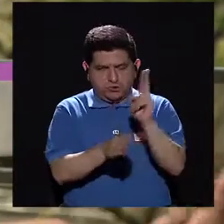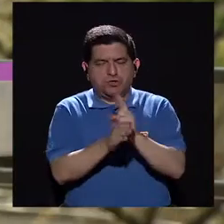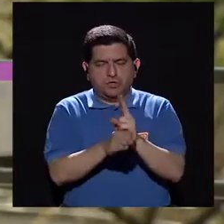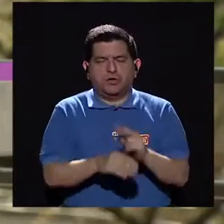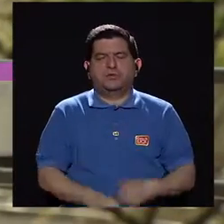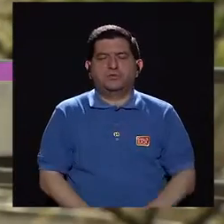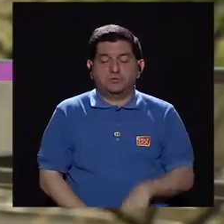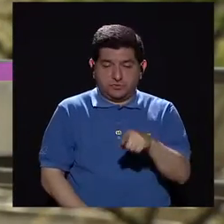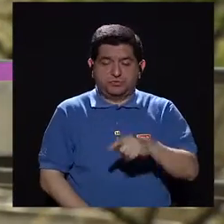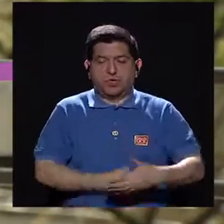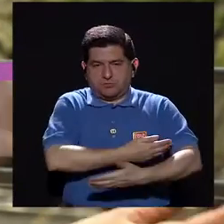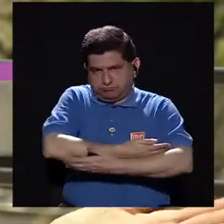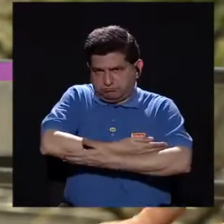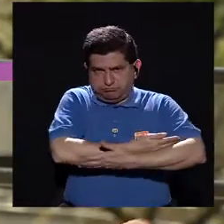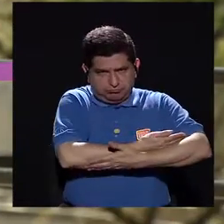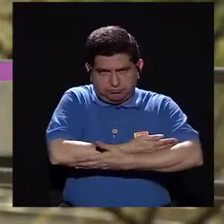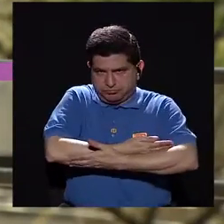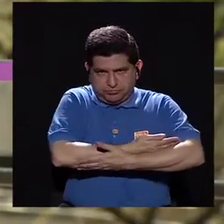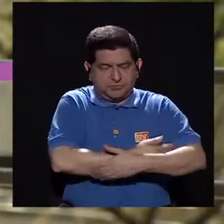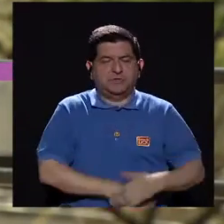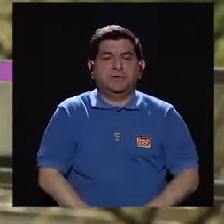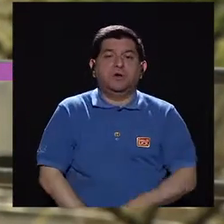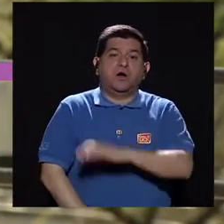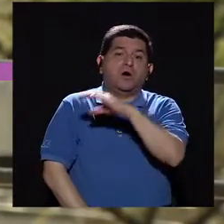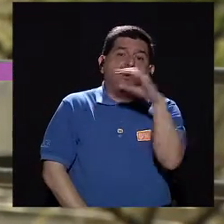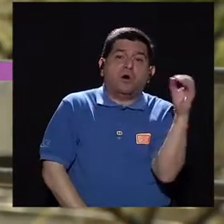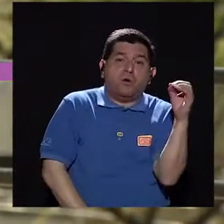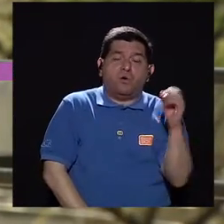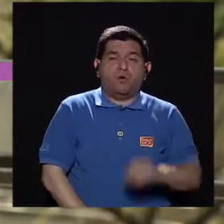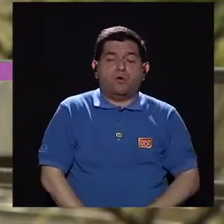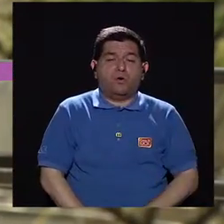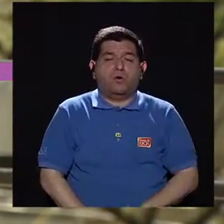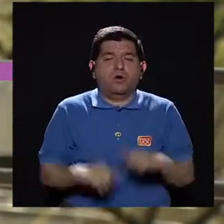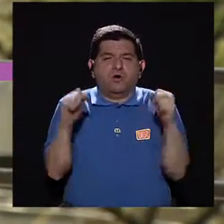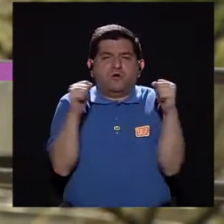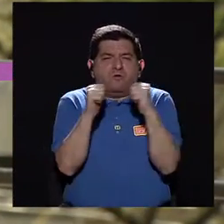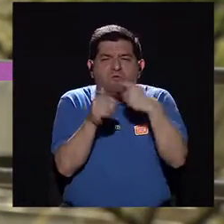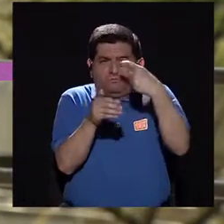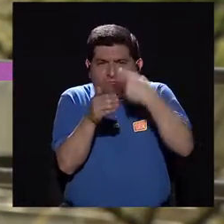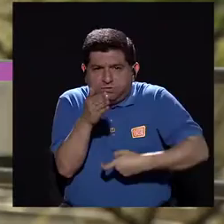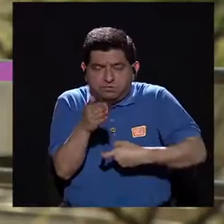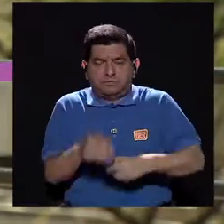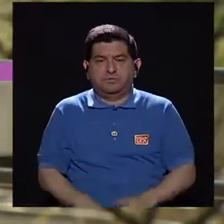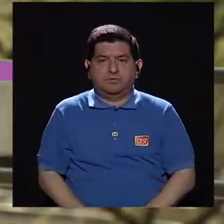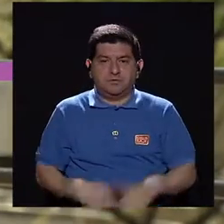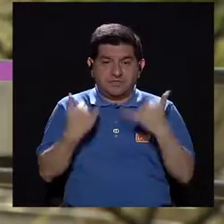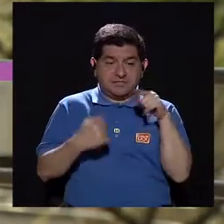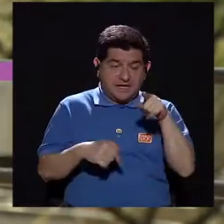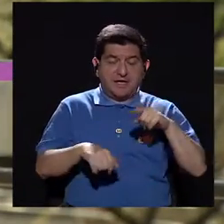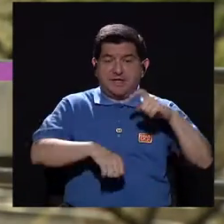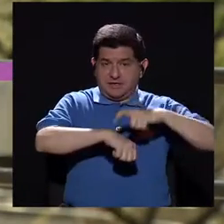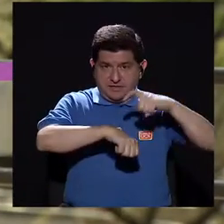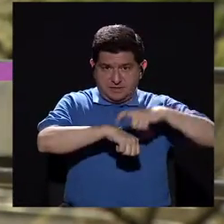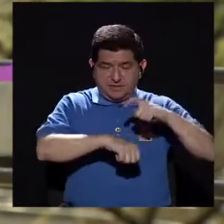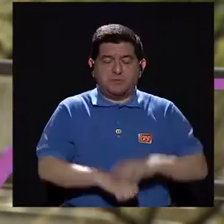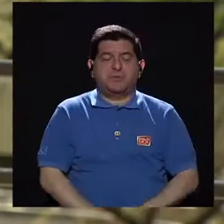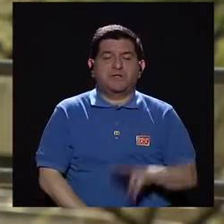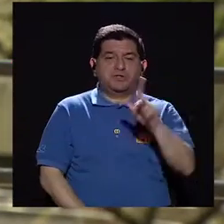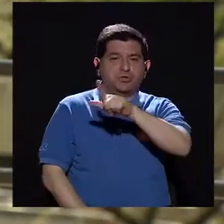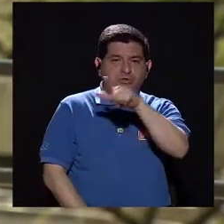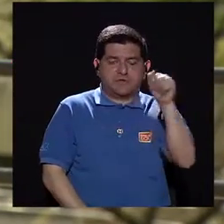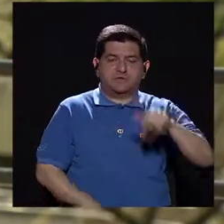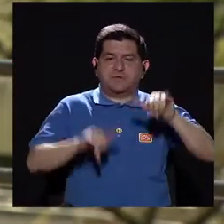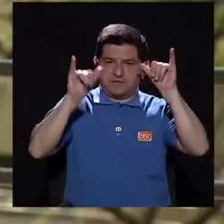vuelve a utilizar para sus niños en el transcurso del día o la congela. Y en el congelador